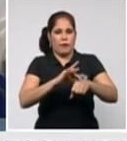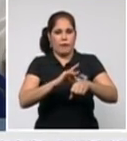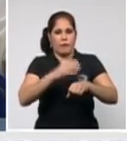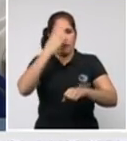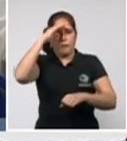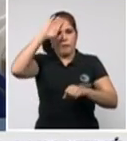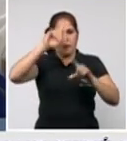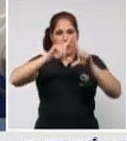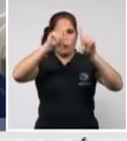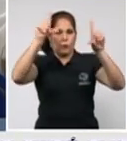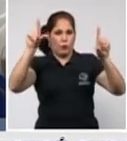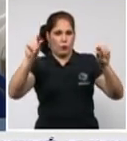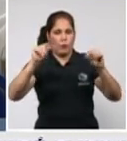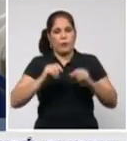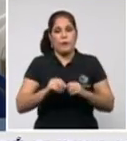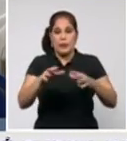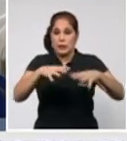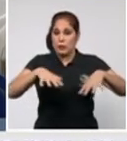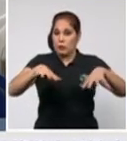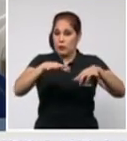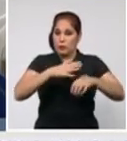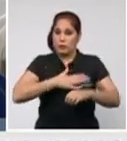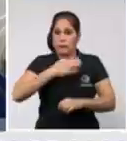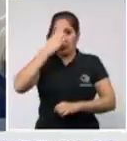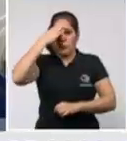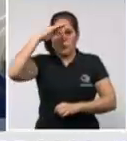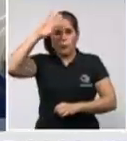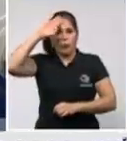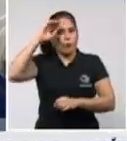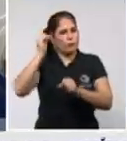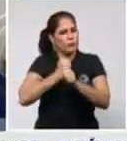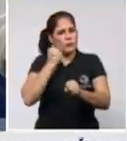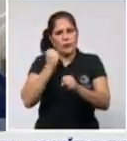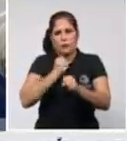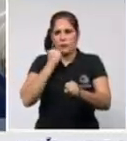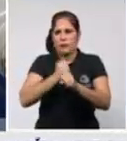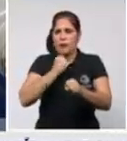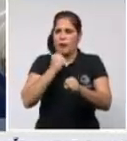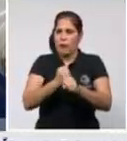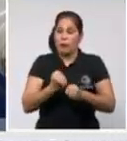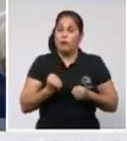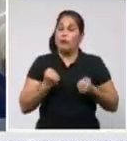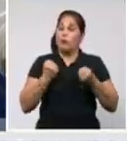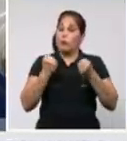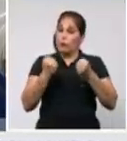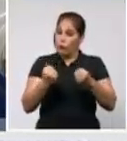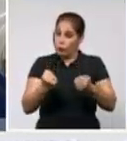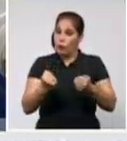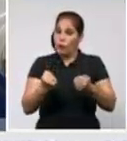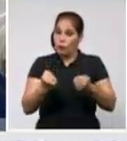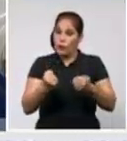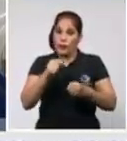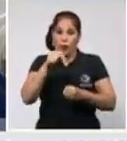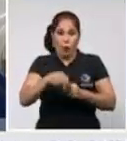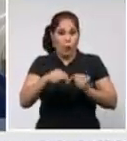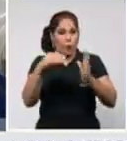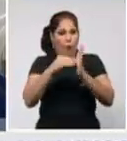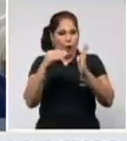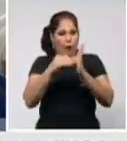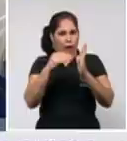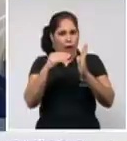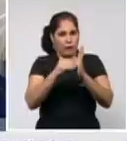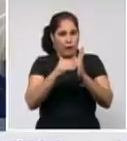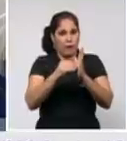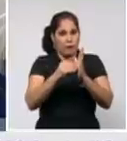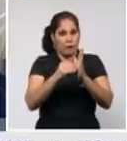de Cuba, situación que se trabaja muy duro. Hoy en la tarde se va a